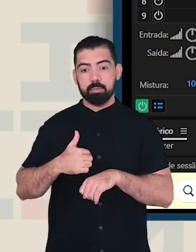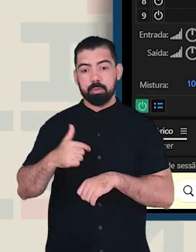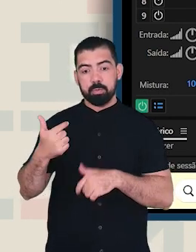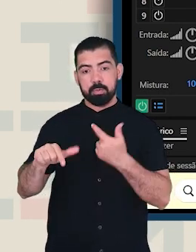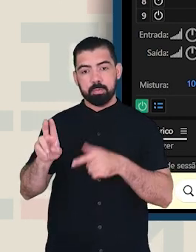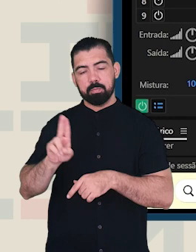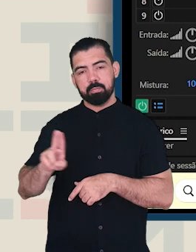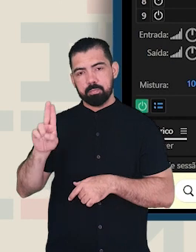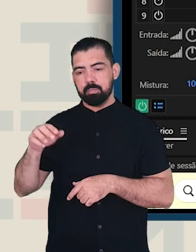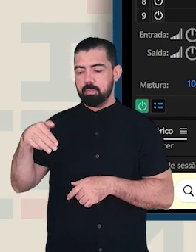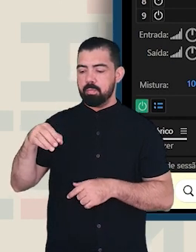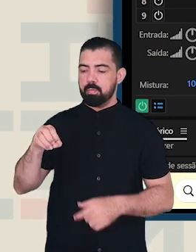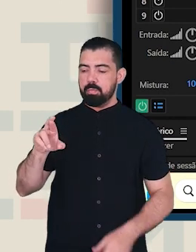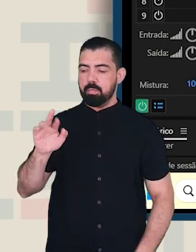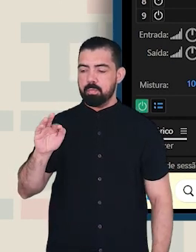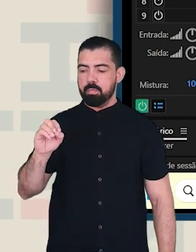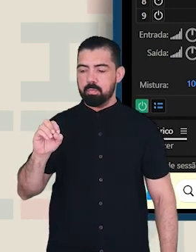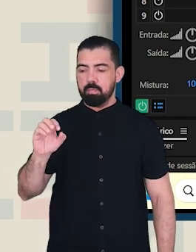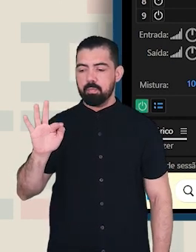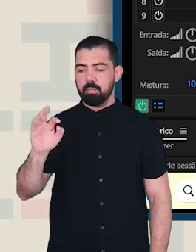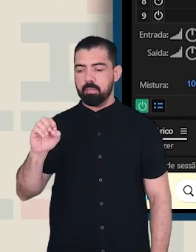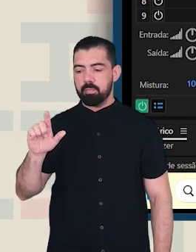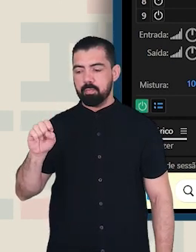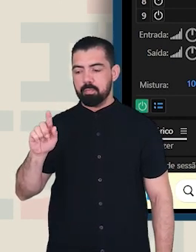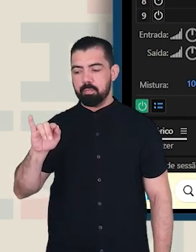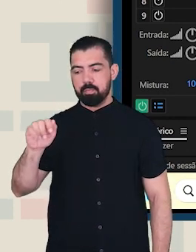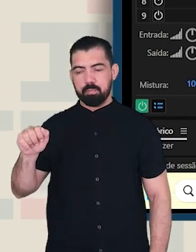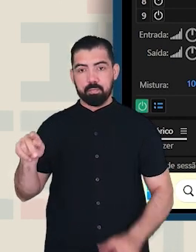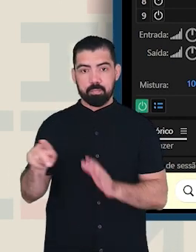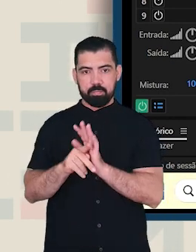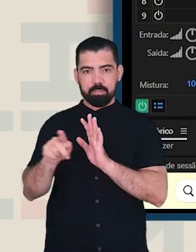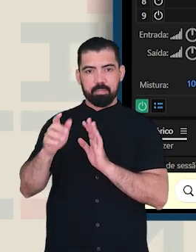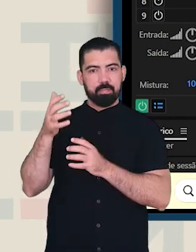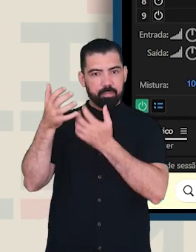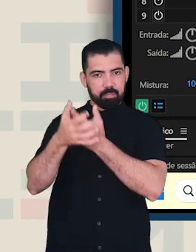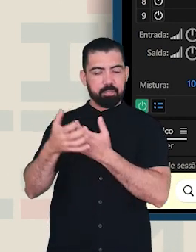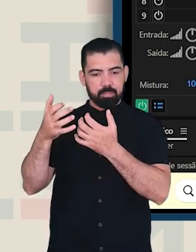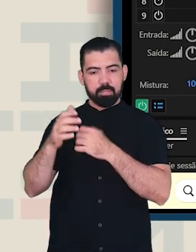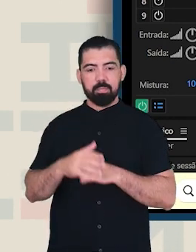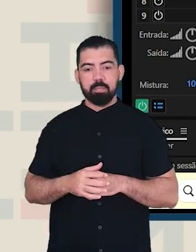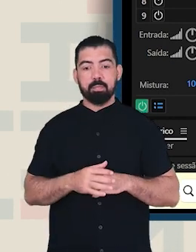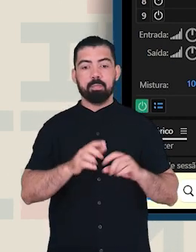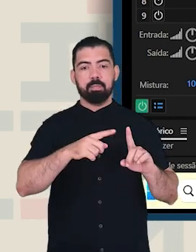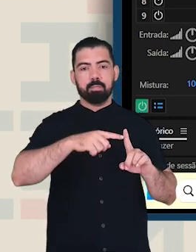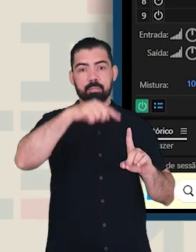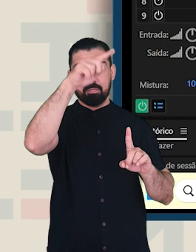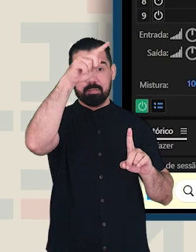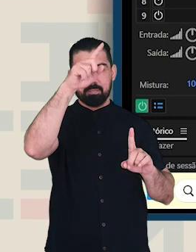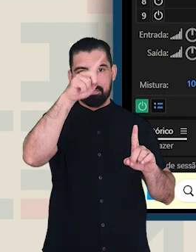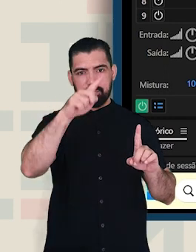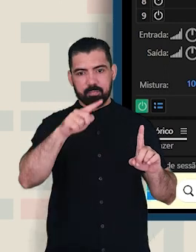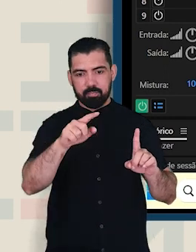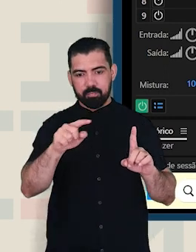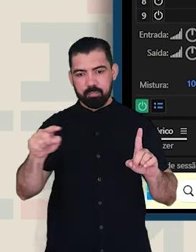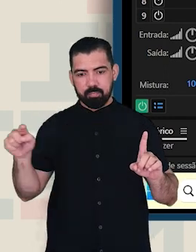la morfología de la faixa. ¿Cierto? Entonces, ataque, un pequeño decay,